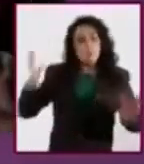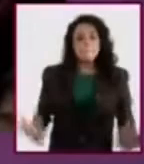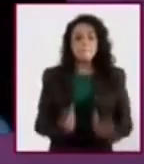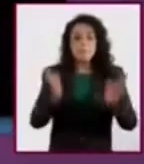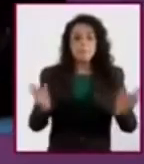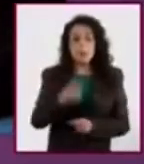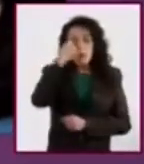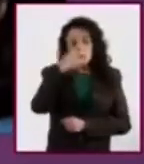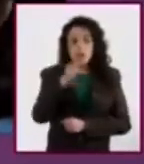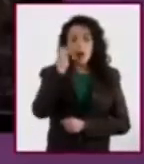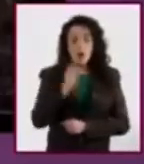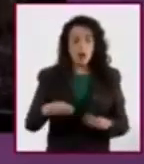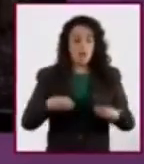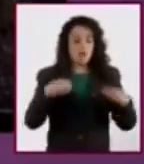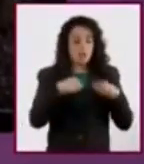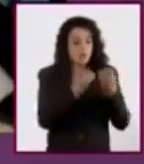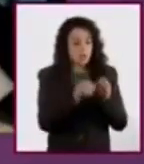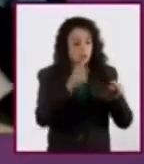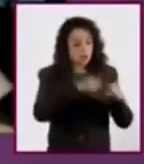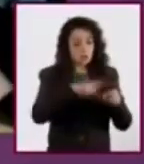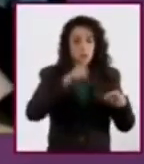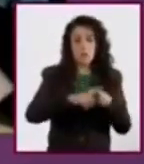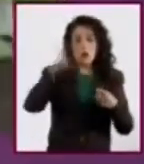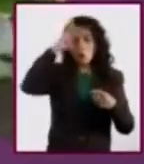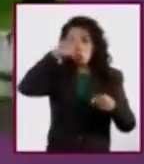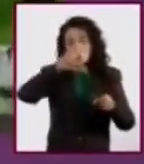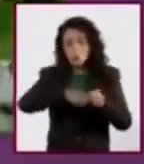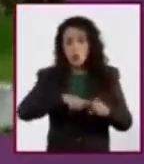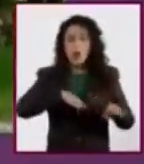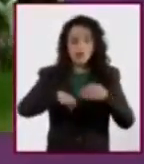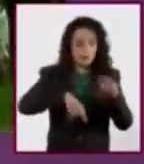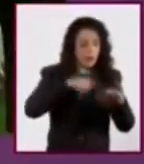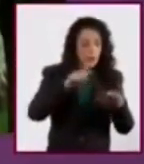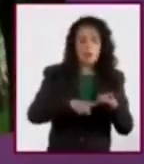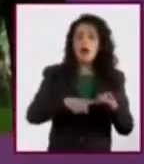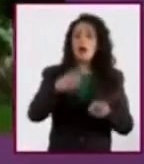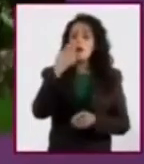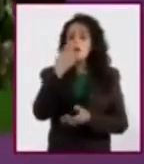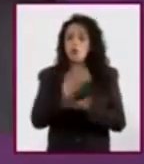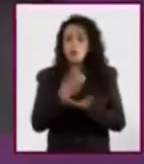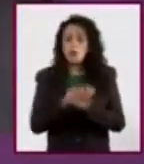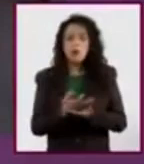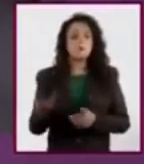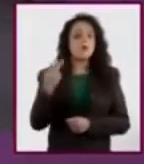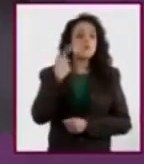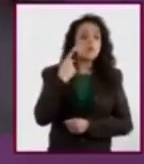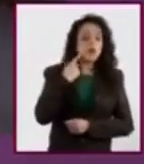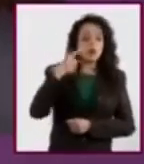vida social, cultural, laboral, económica y política de nuestro país.